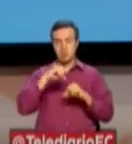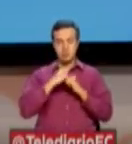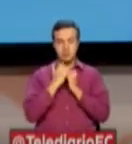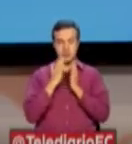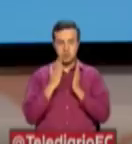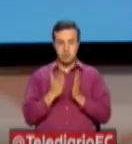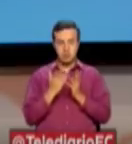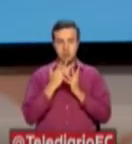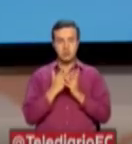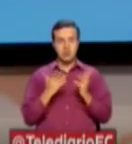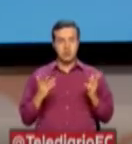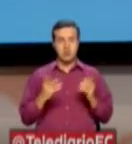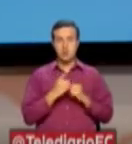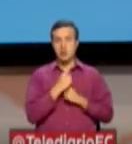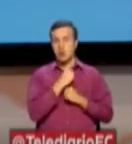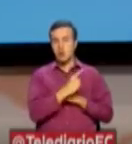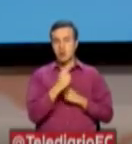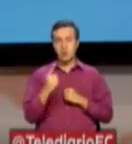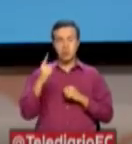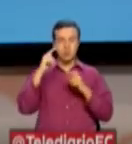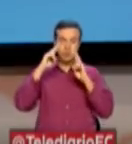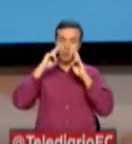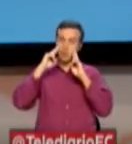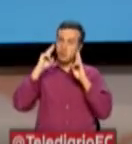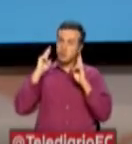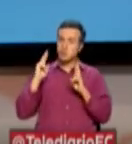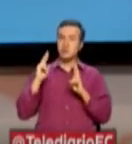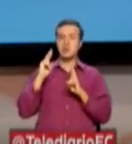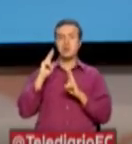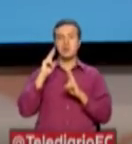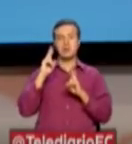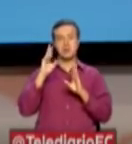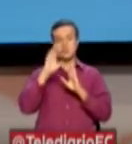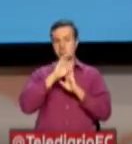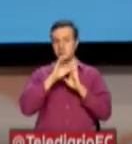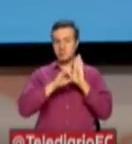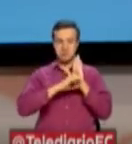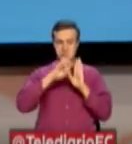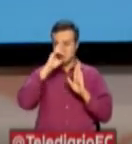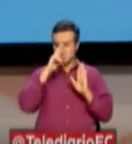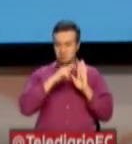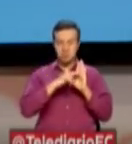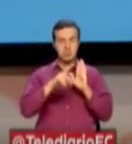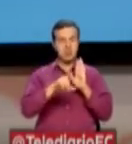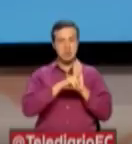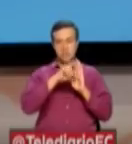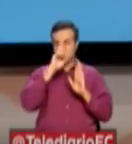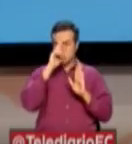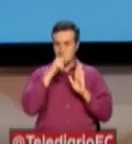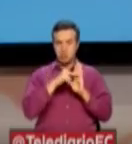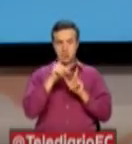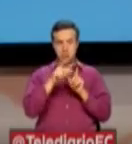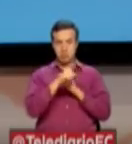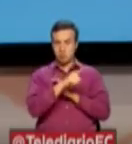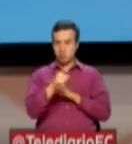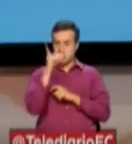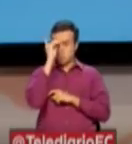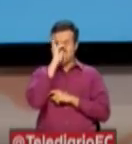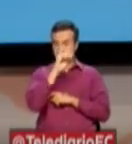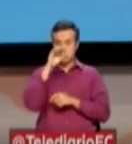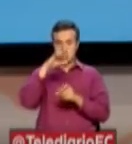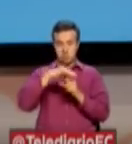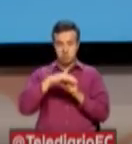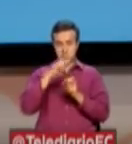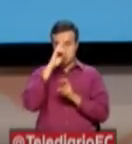evidentemente es que ellos deben respetar nuestra carta magna de respetar nuestra normativa de respetar el mandato popular y eso